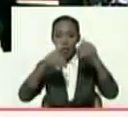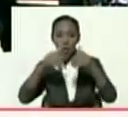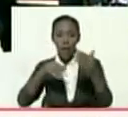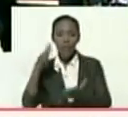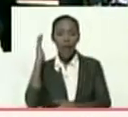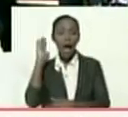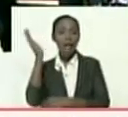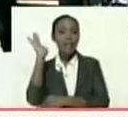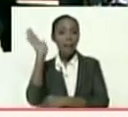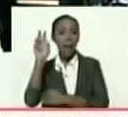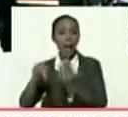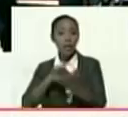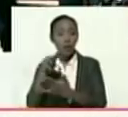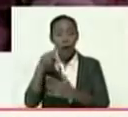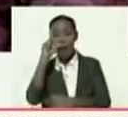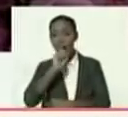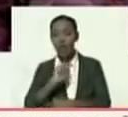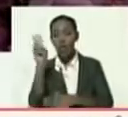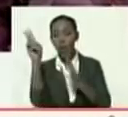Nacional, el año